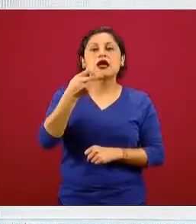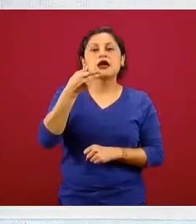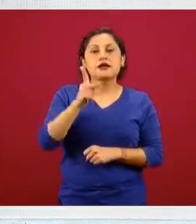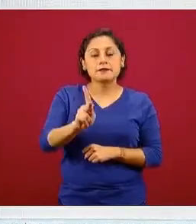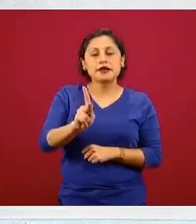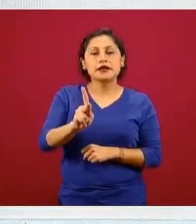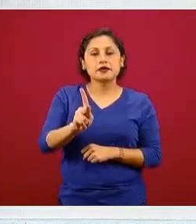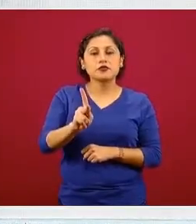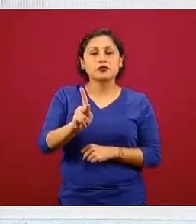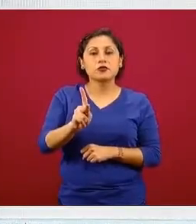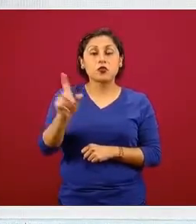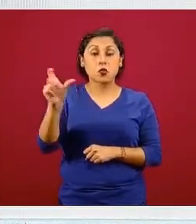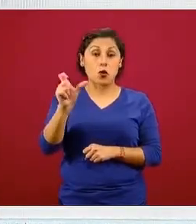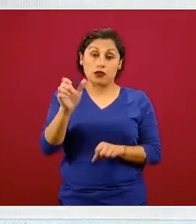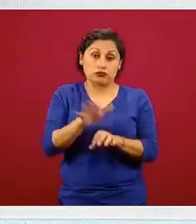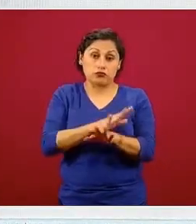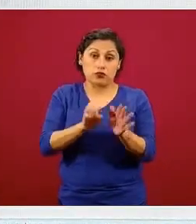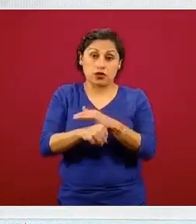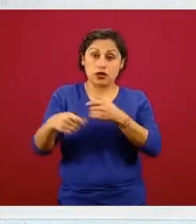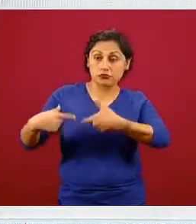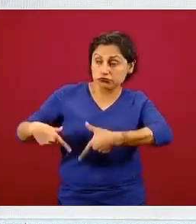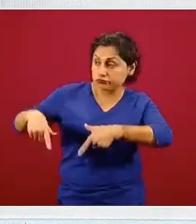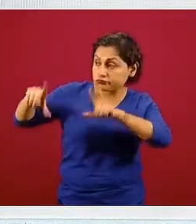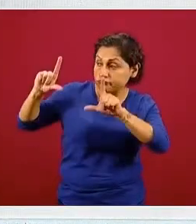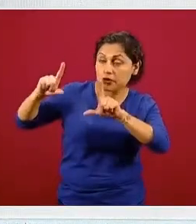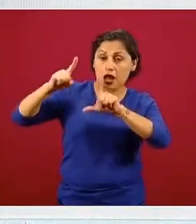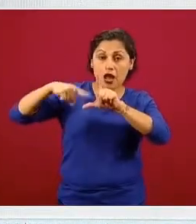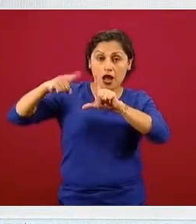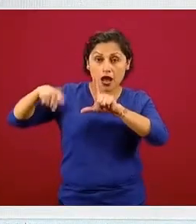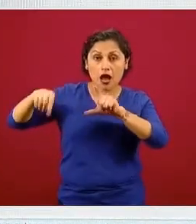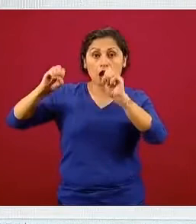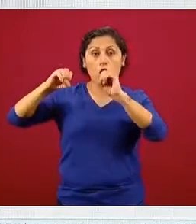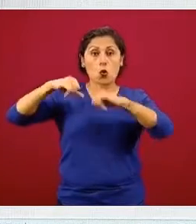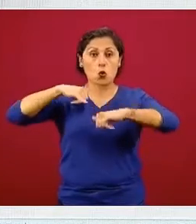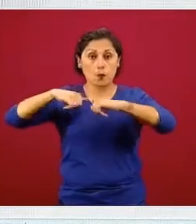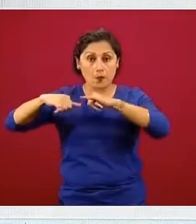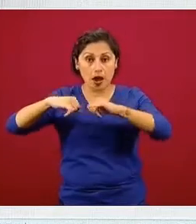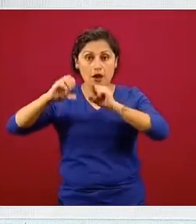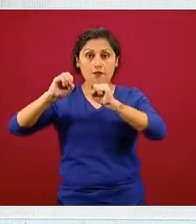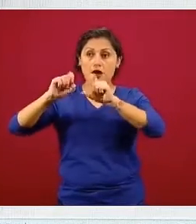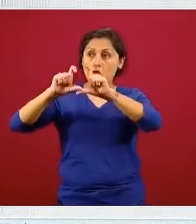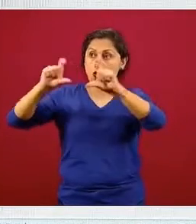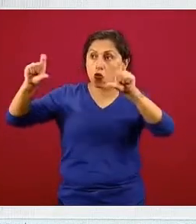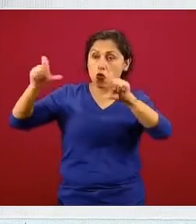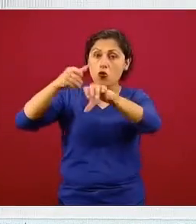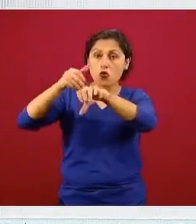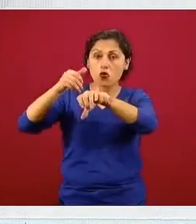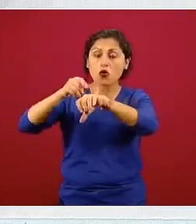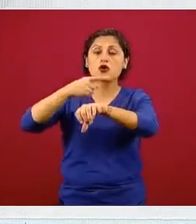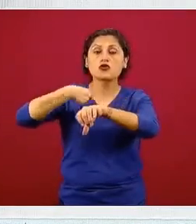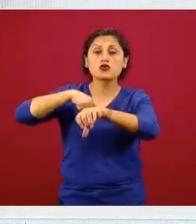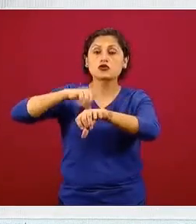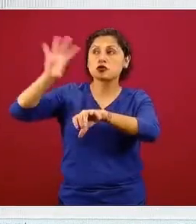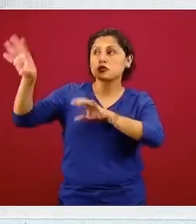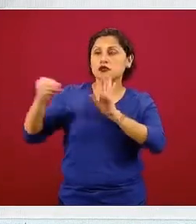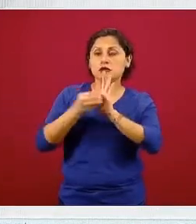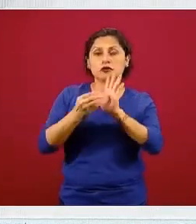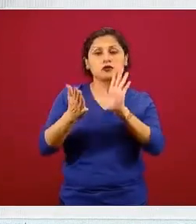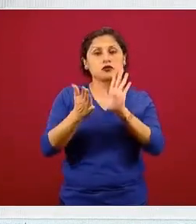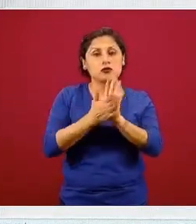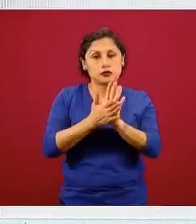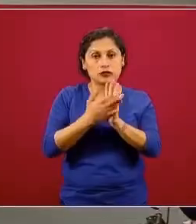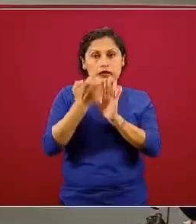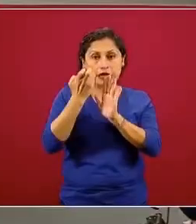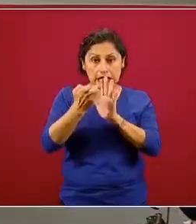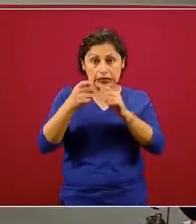presentar aquí algún dato o alguna gráfica o algún mapa, lo pasamos a el informe técnico que se publica todos